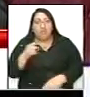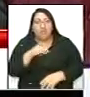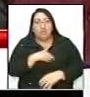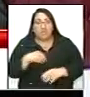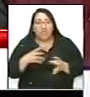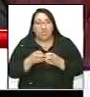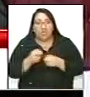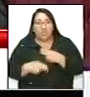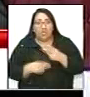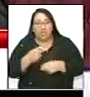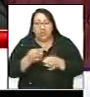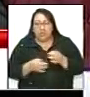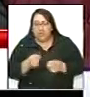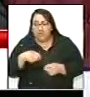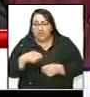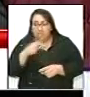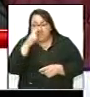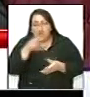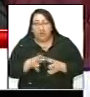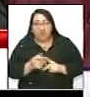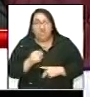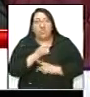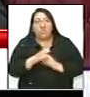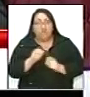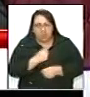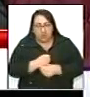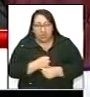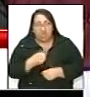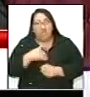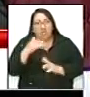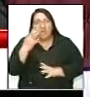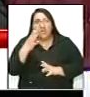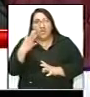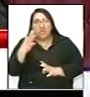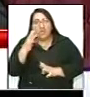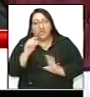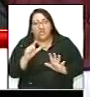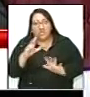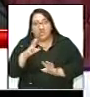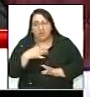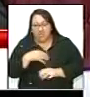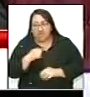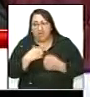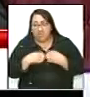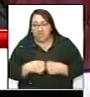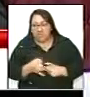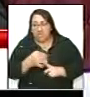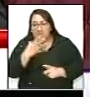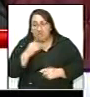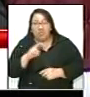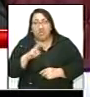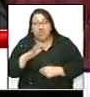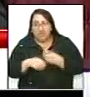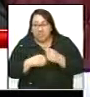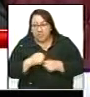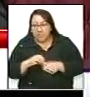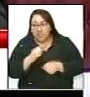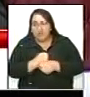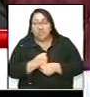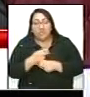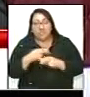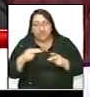Junta Nacional de Justicia se requiere ser peruano de nacimiento, ser ciudadano en ejercicio, tener mayor entre 45 y 75 años, ser abogado con experiencia de 25 años, haber ejercido